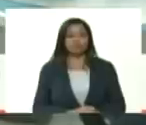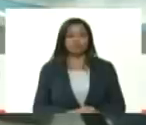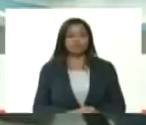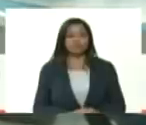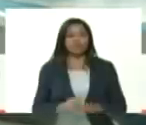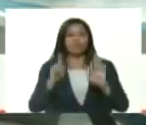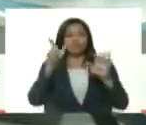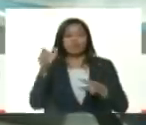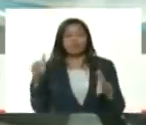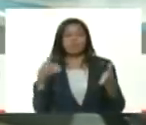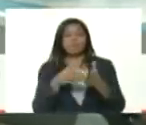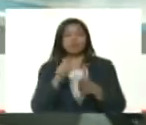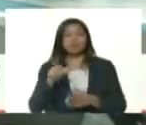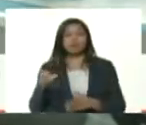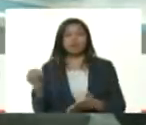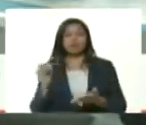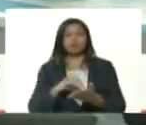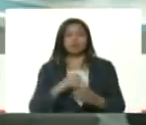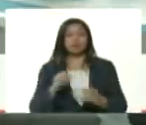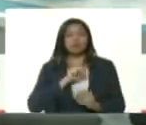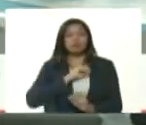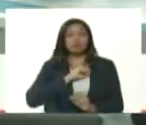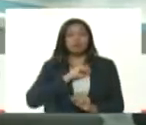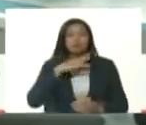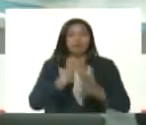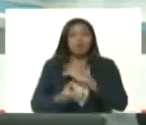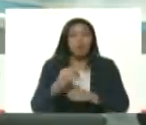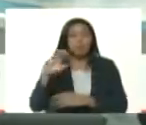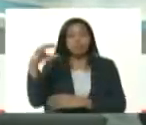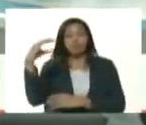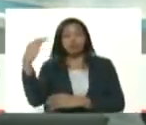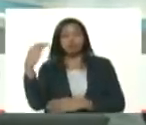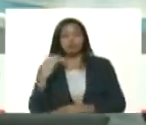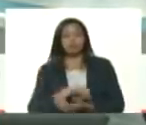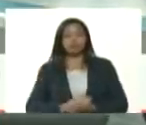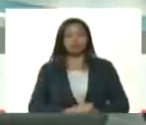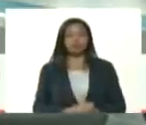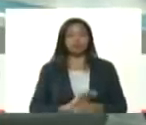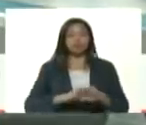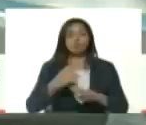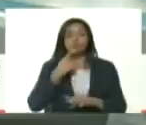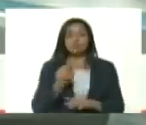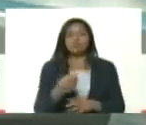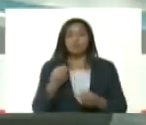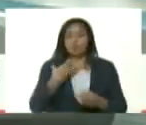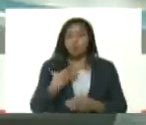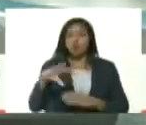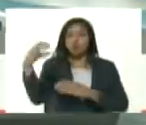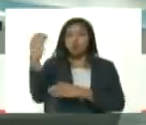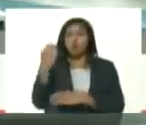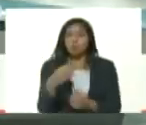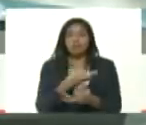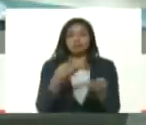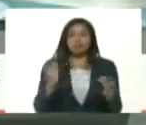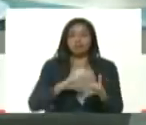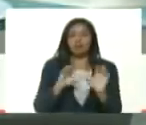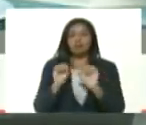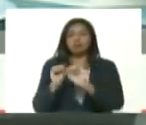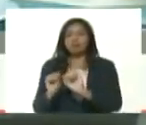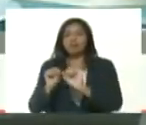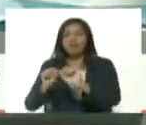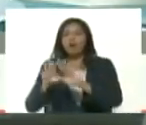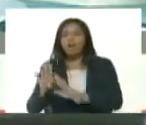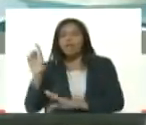compatriotas que están regresando despavoridos, huyendo. Porque uno se dice, bueno, si Colombia es tan chévere, ¿por qué no se quedaron allá?